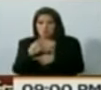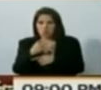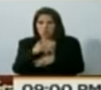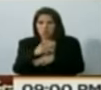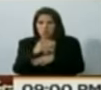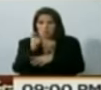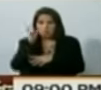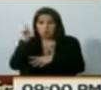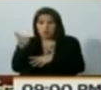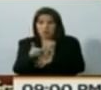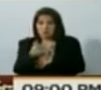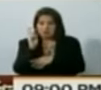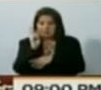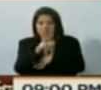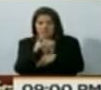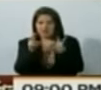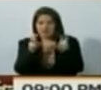ahí, denúncienlo.